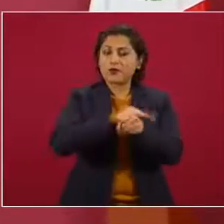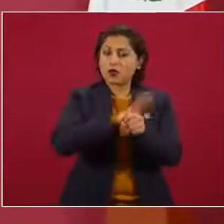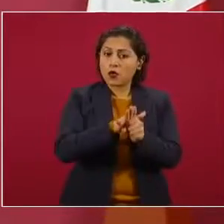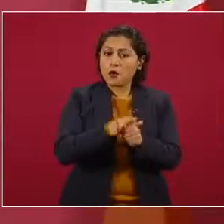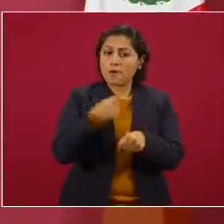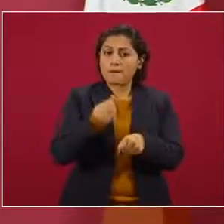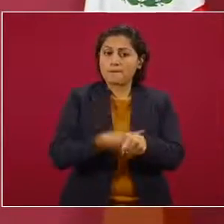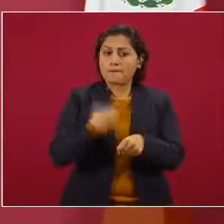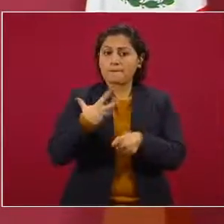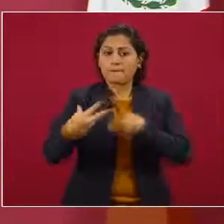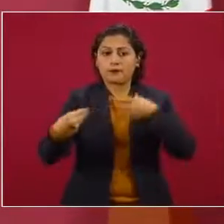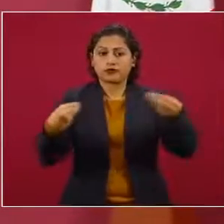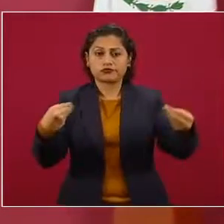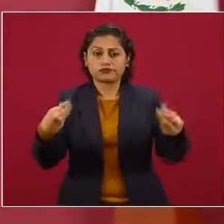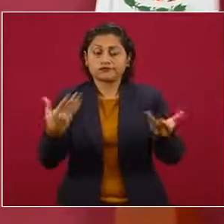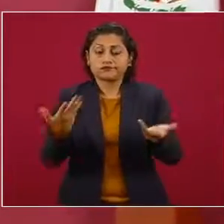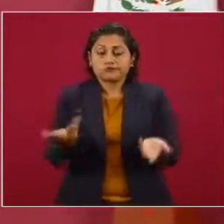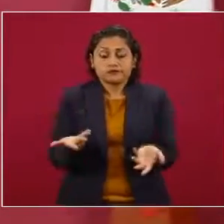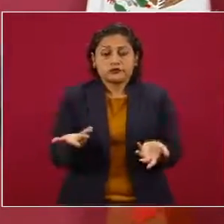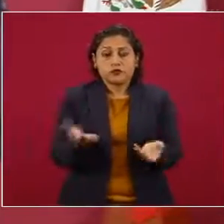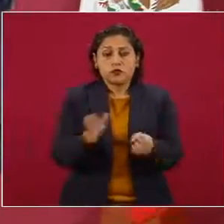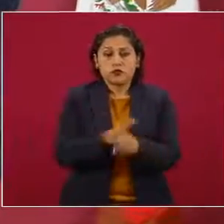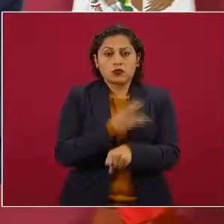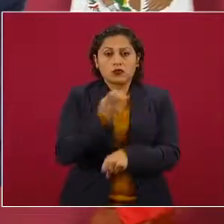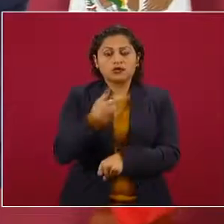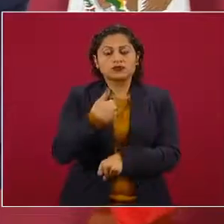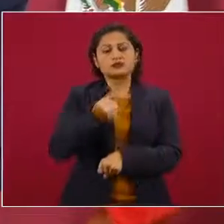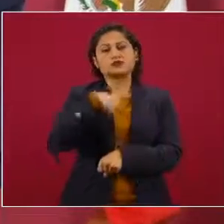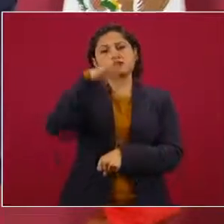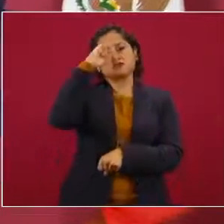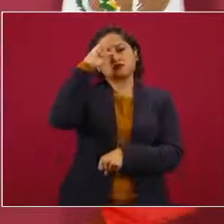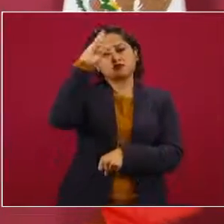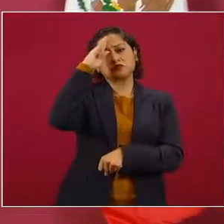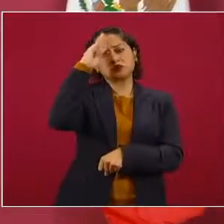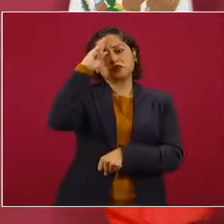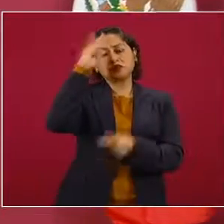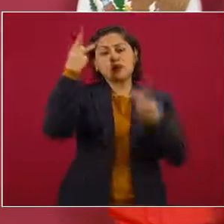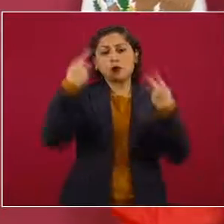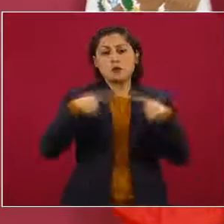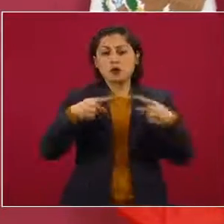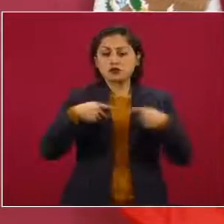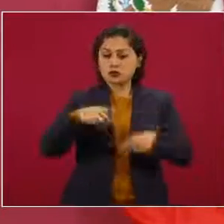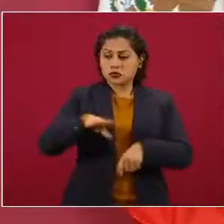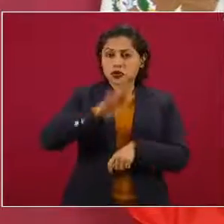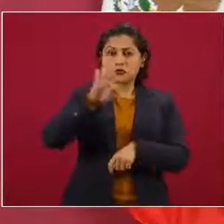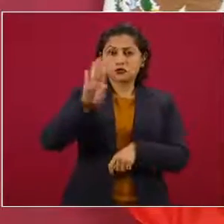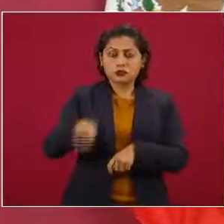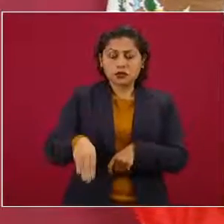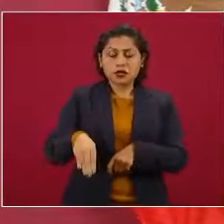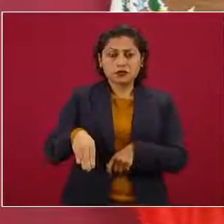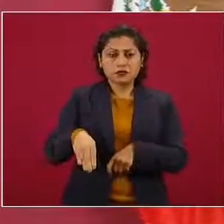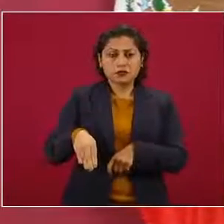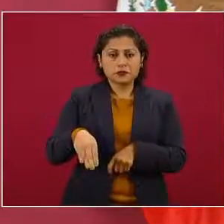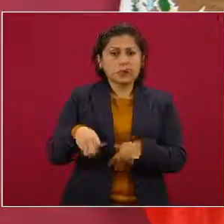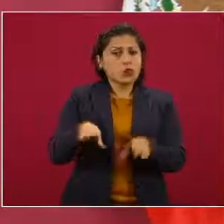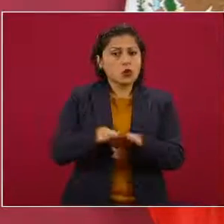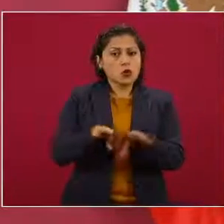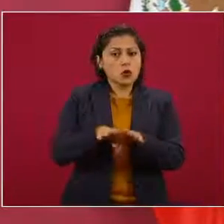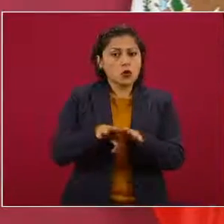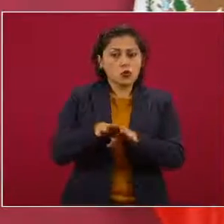estén con nosotros presentes nuestros difuntos, con las costumbres que vienen de lejos,